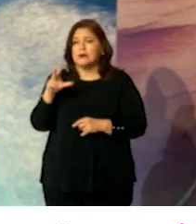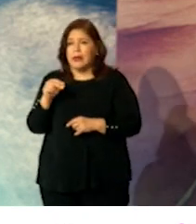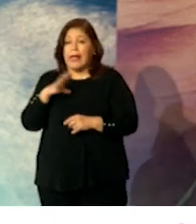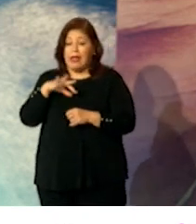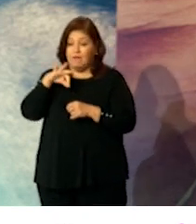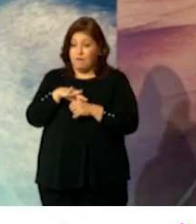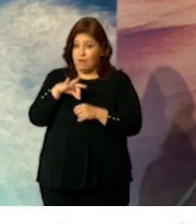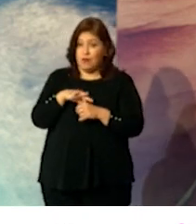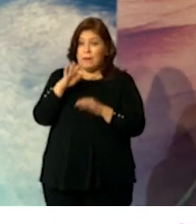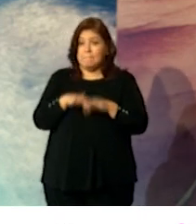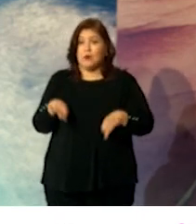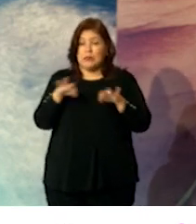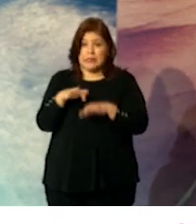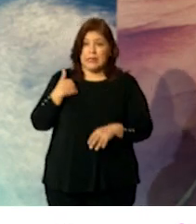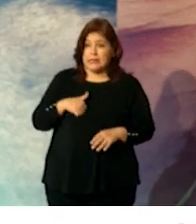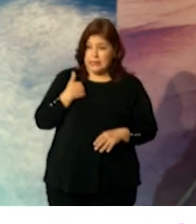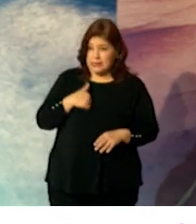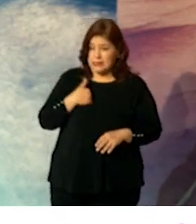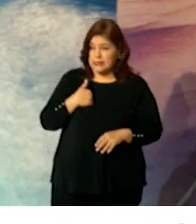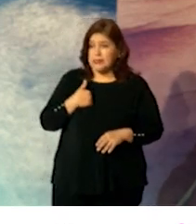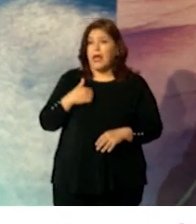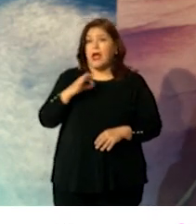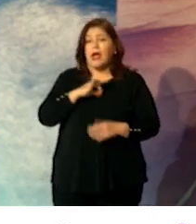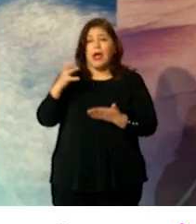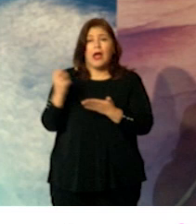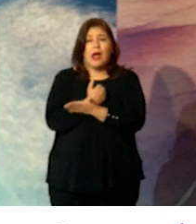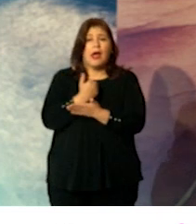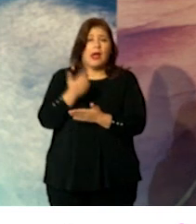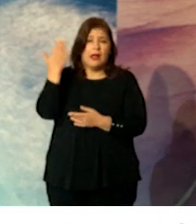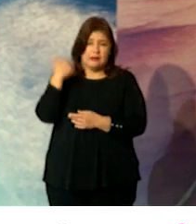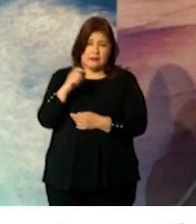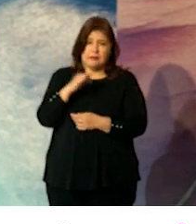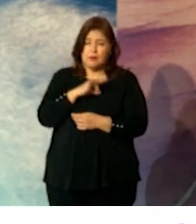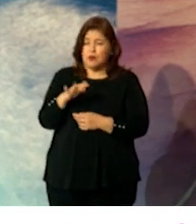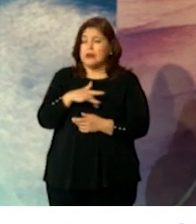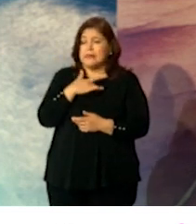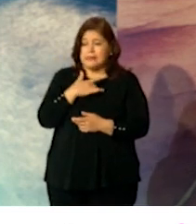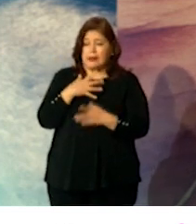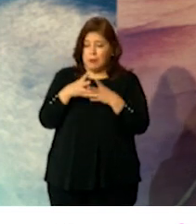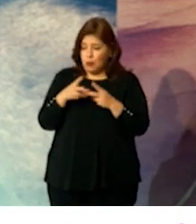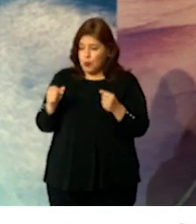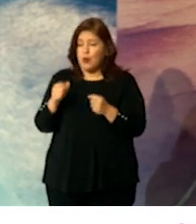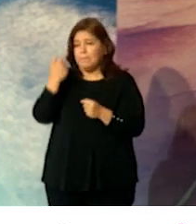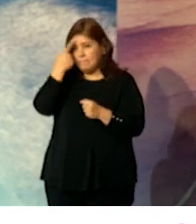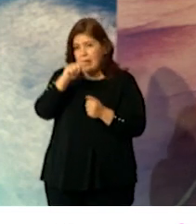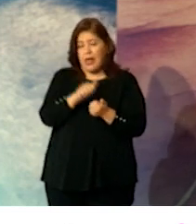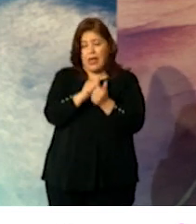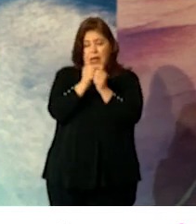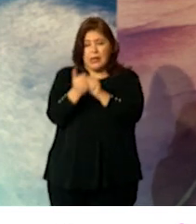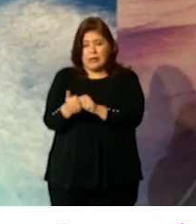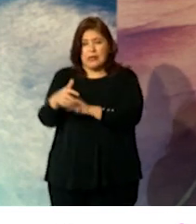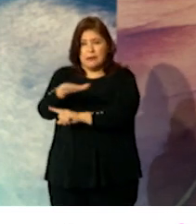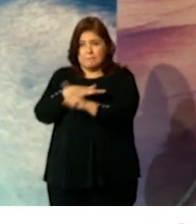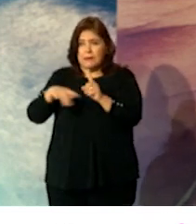muy importante canadiense que les ganamos en un concurso hace unos meses de adaptación, o sea, de la solución financiera de adaptación climática para